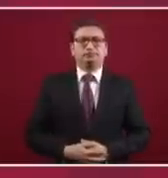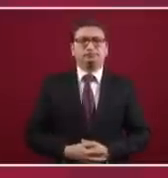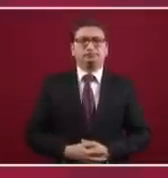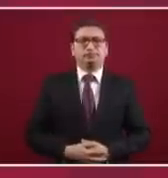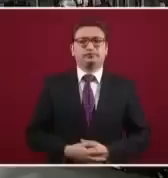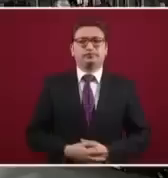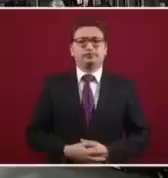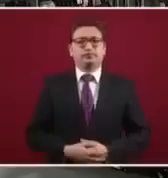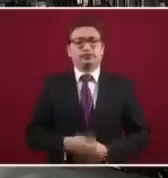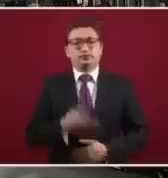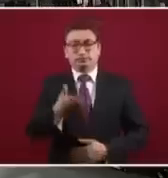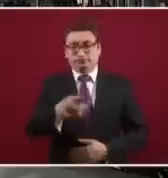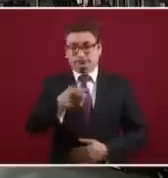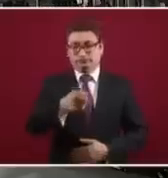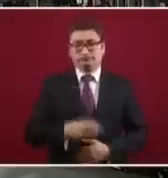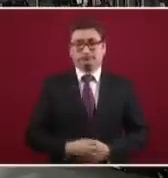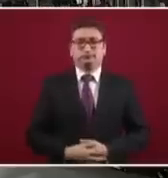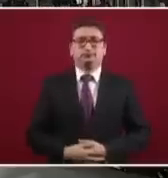propósito.